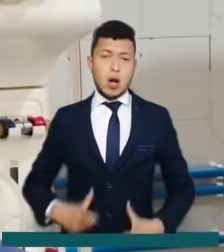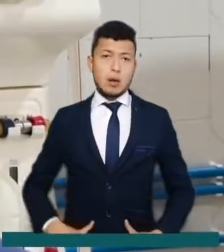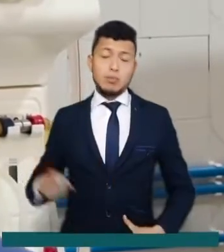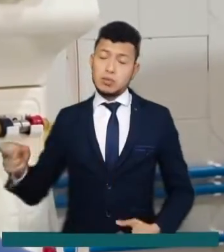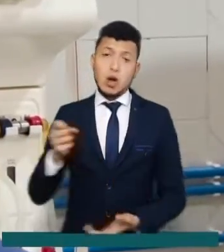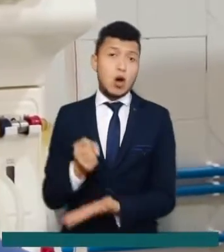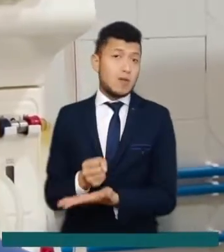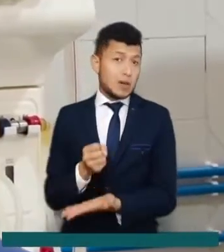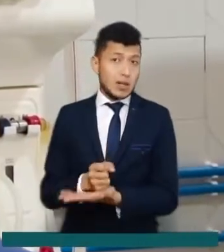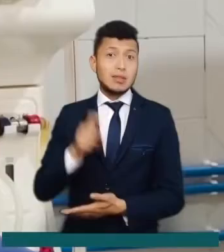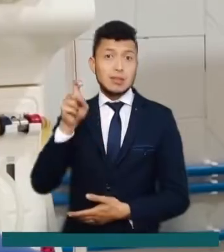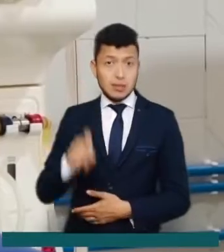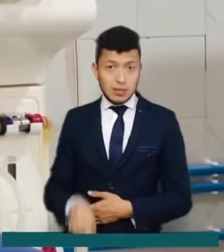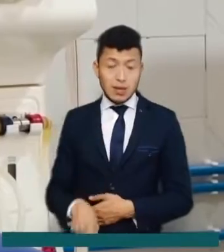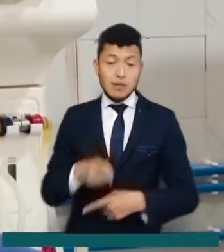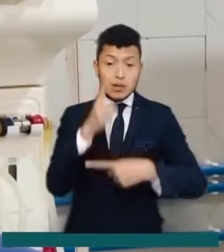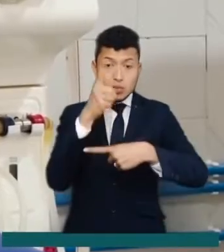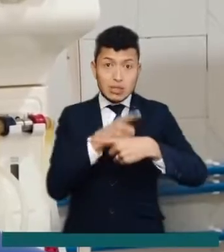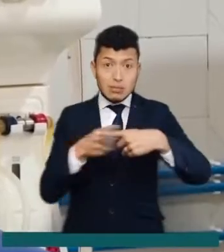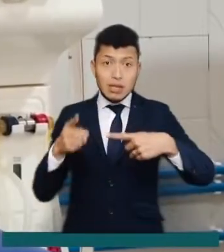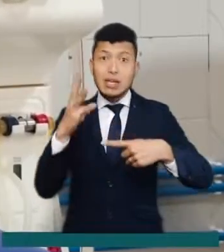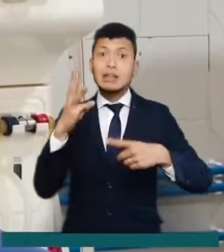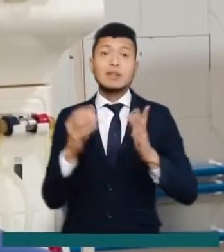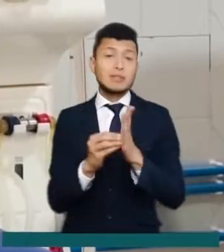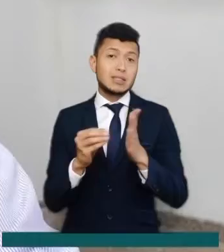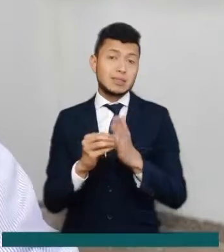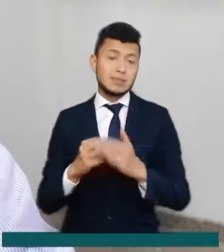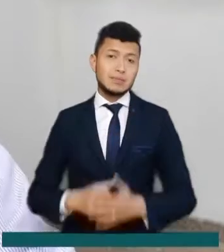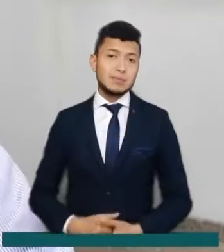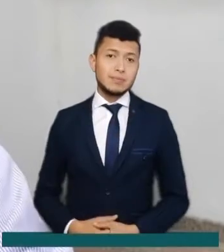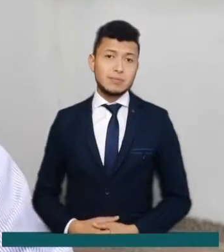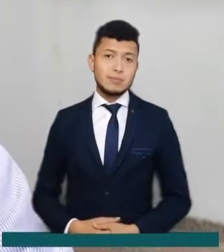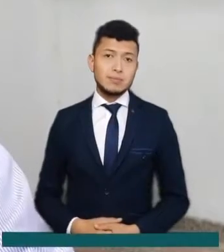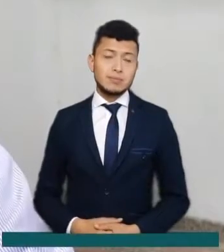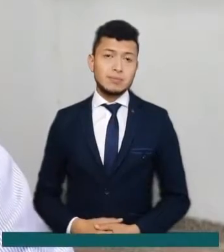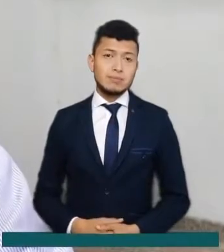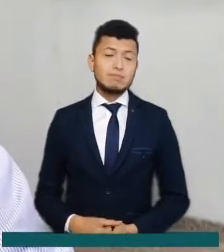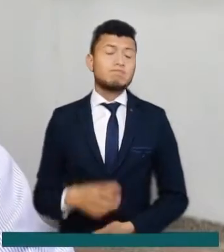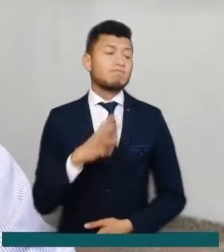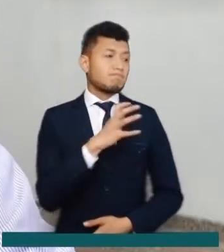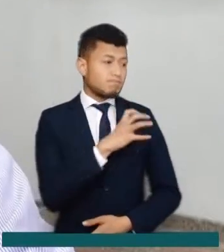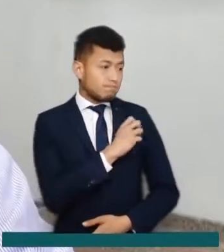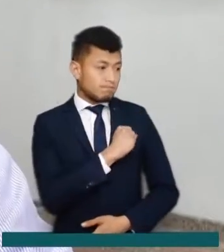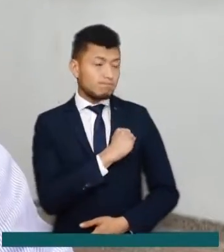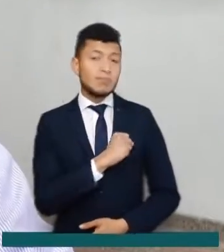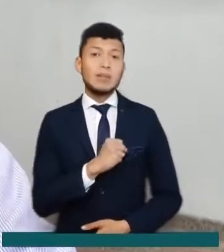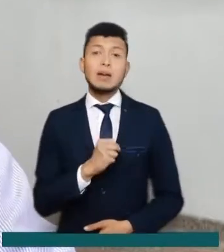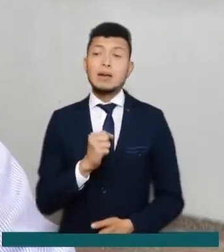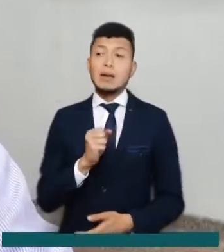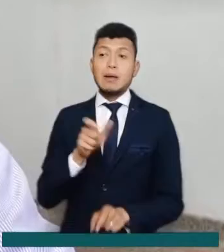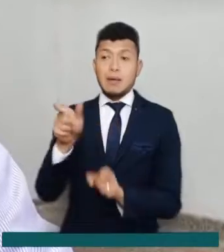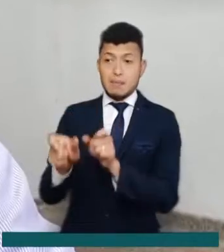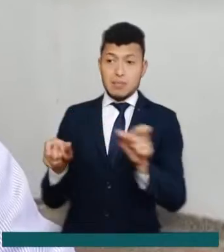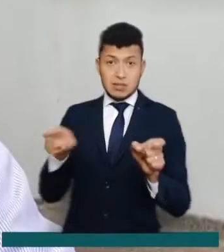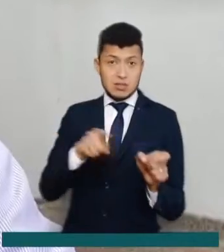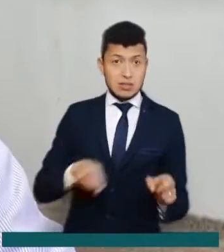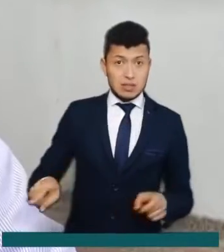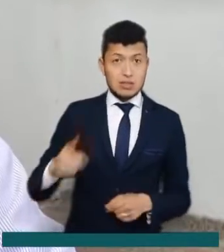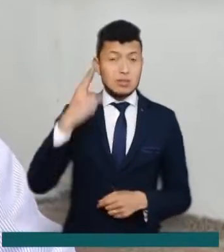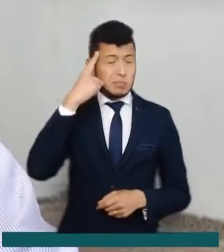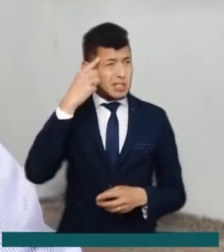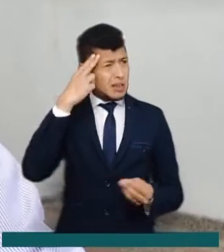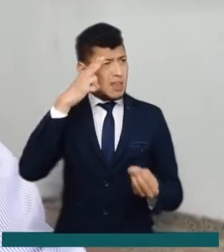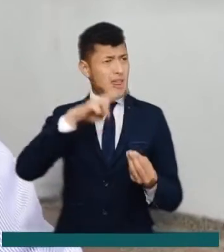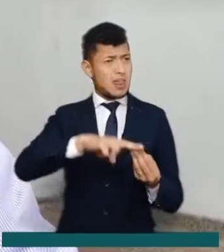Este tratamiento debe hacerse obligatoriamente 3 veces a la semana. Desafortunadamente ha venido tomando fuerza la causa de negativa, que tiene que ver